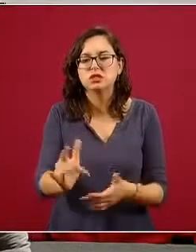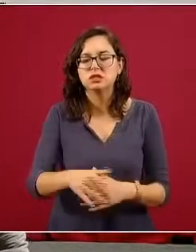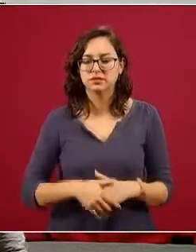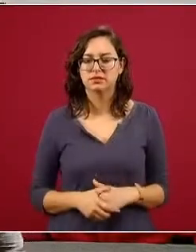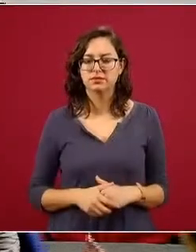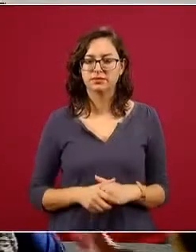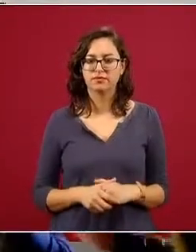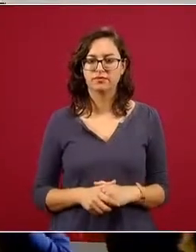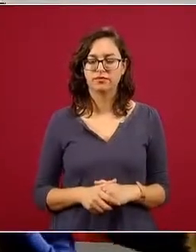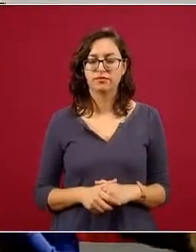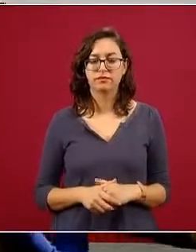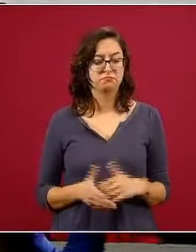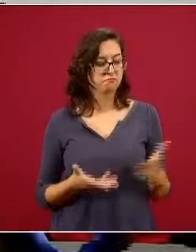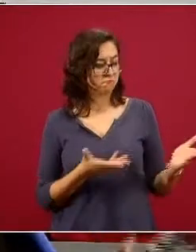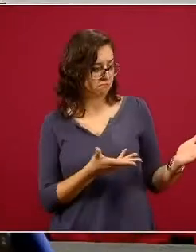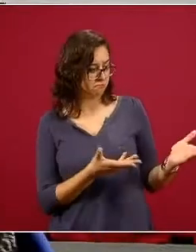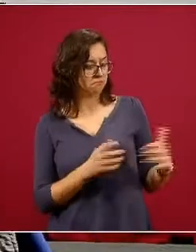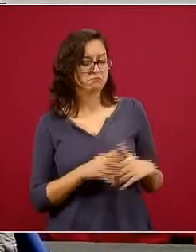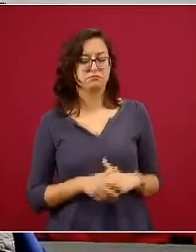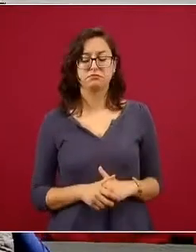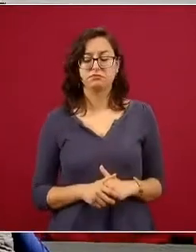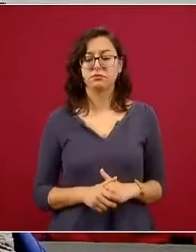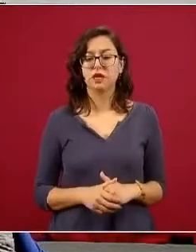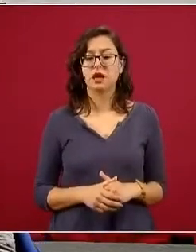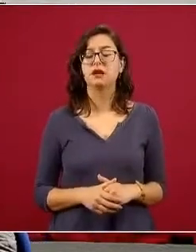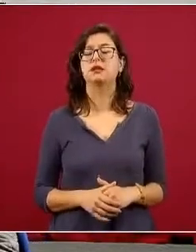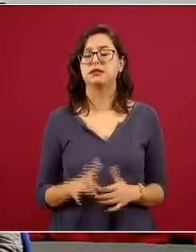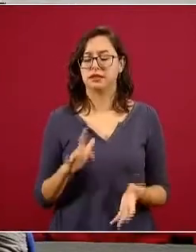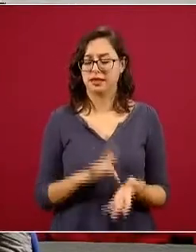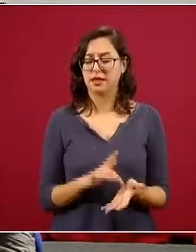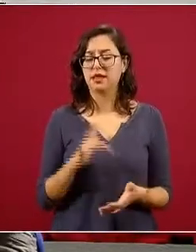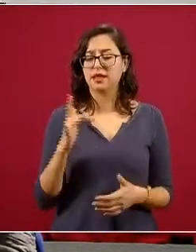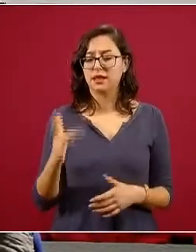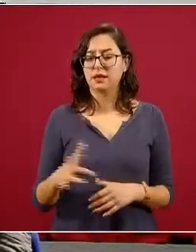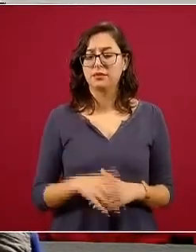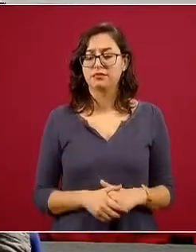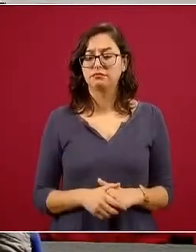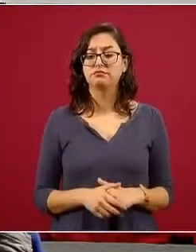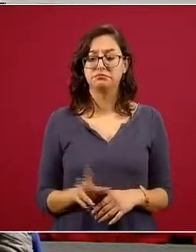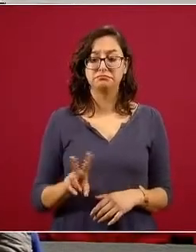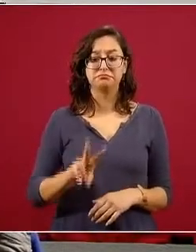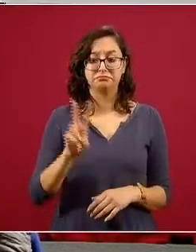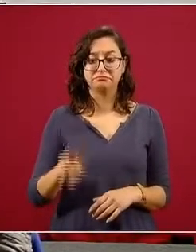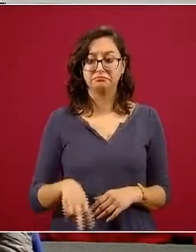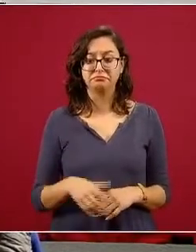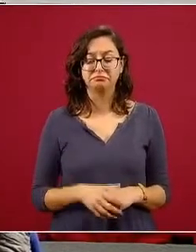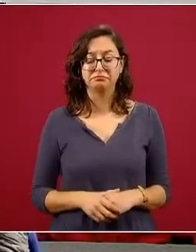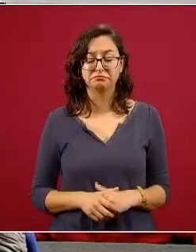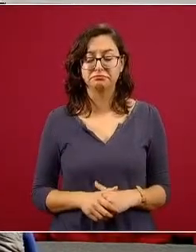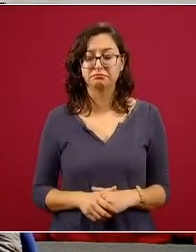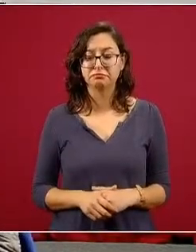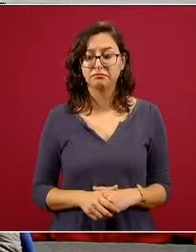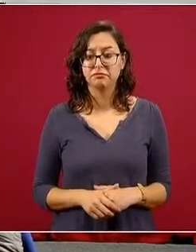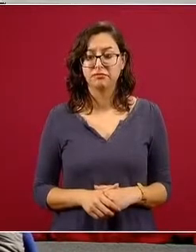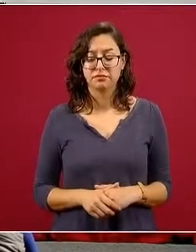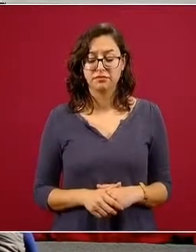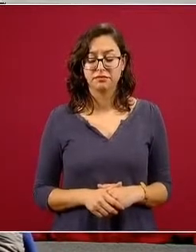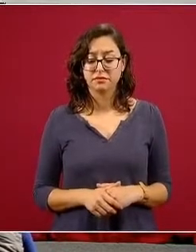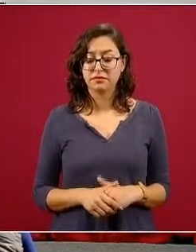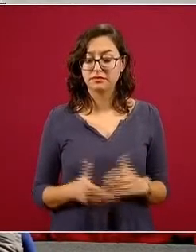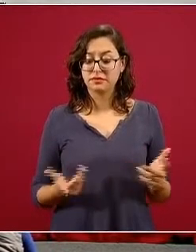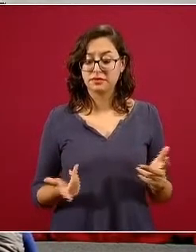López Ridaura, que ha tenido esta pregunta. Sí, muchas gracias por la pregunta. Y sí, en efecto, este es un análisis mucho